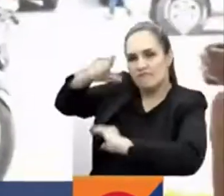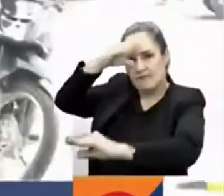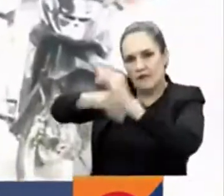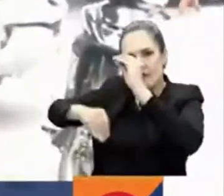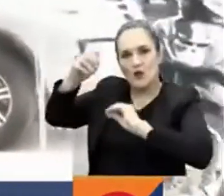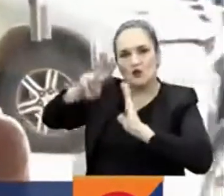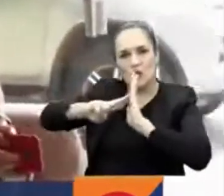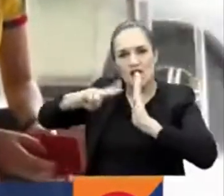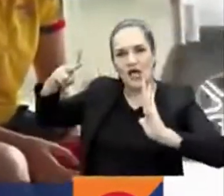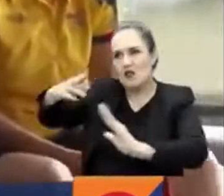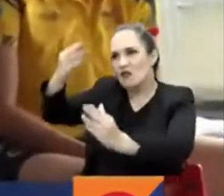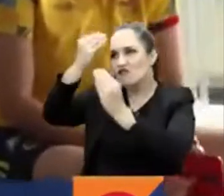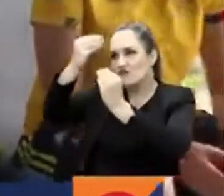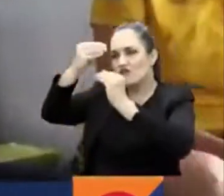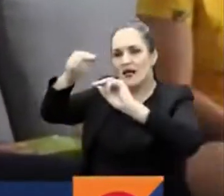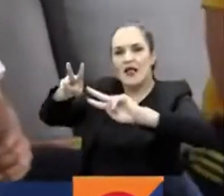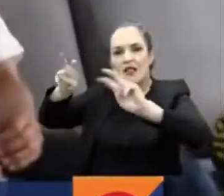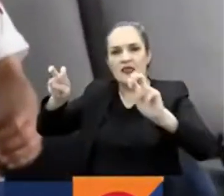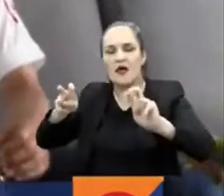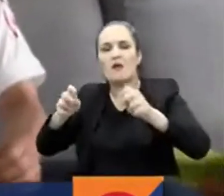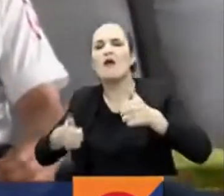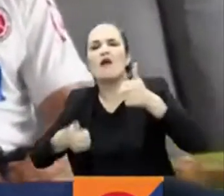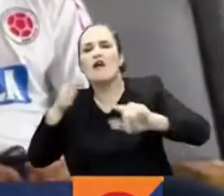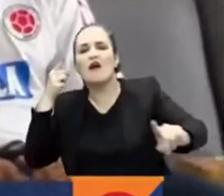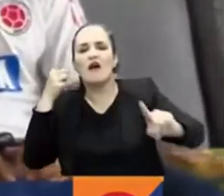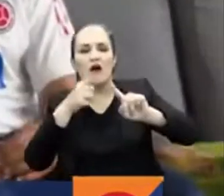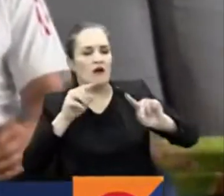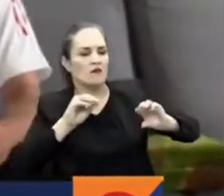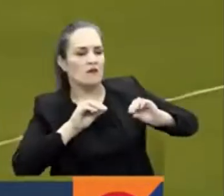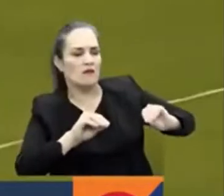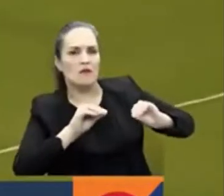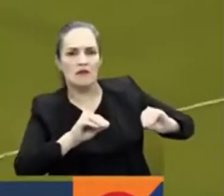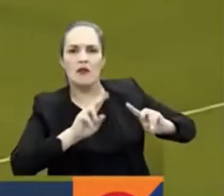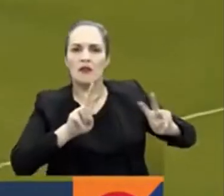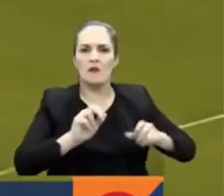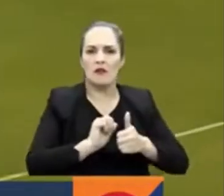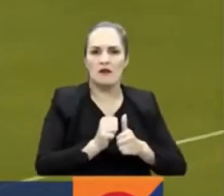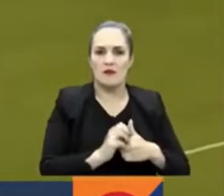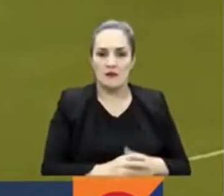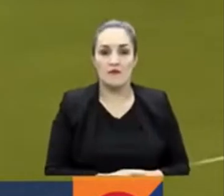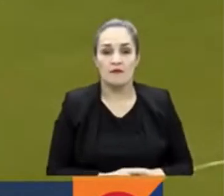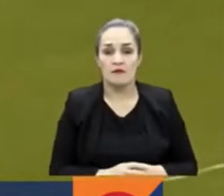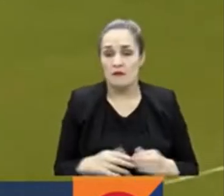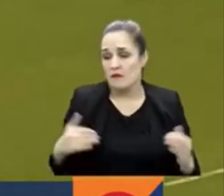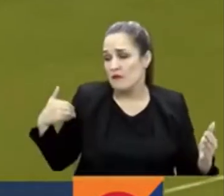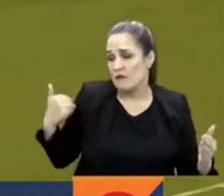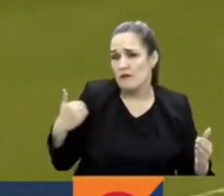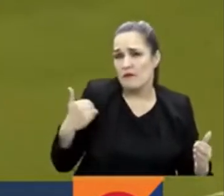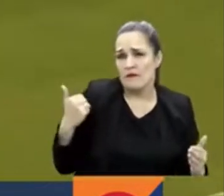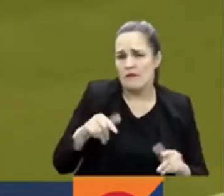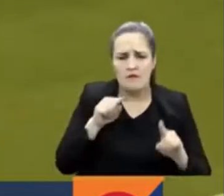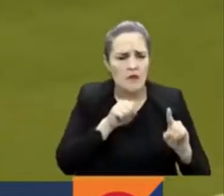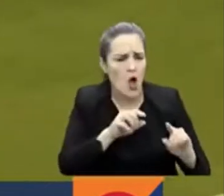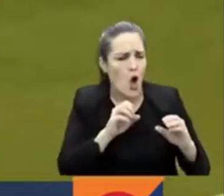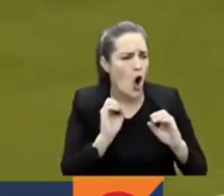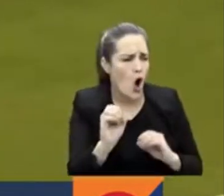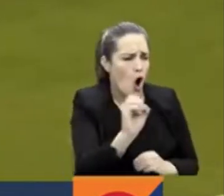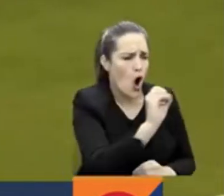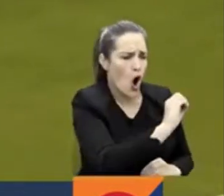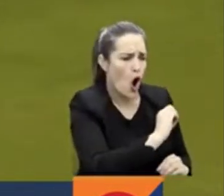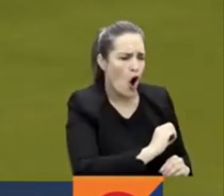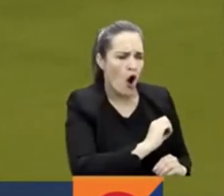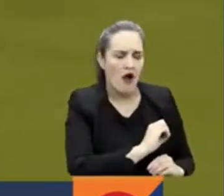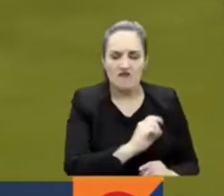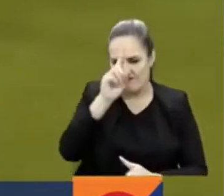Jaime Sasaka David, a estudiar ser profesional en el deporte. Después de muchos años dirigiendo fútbol masculino, le llegó su hora con